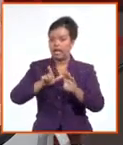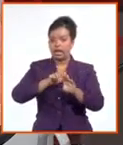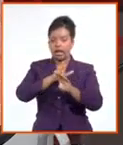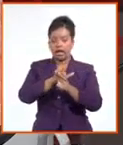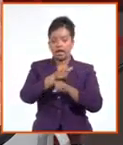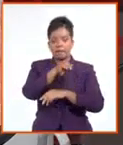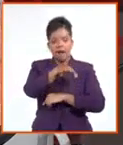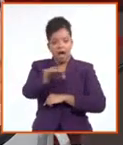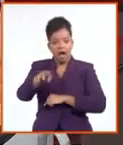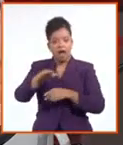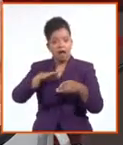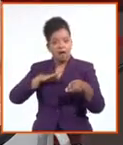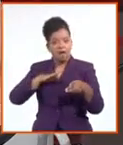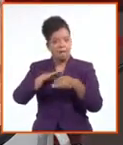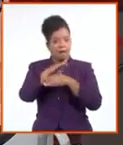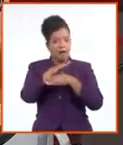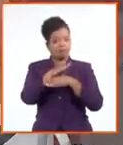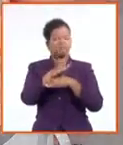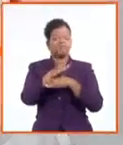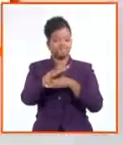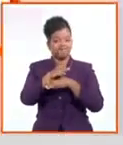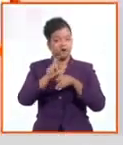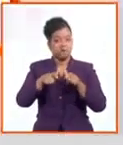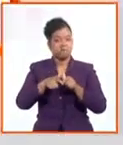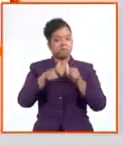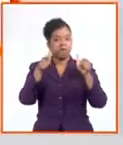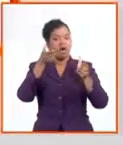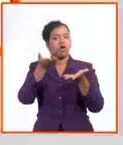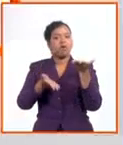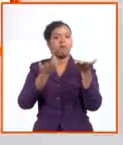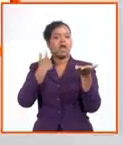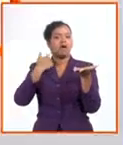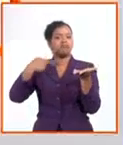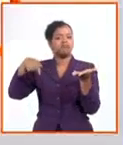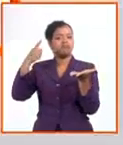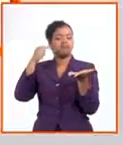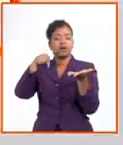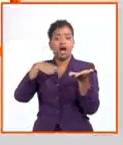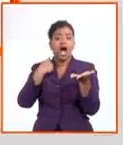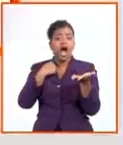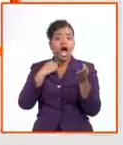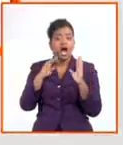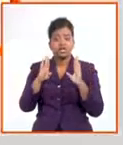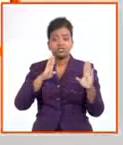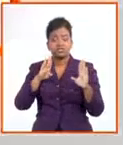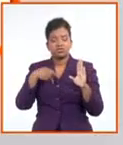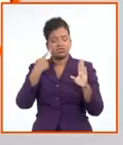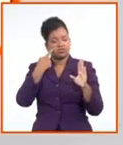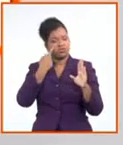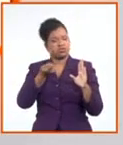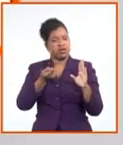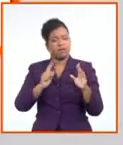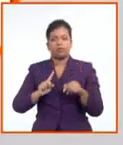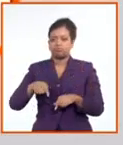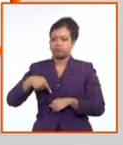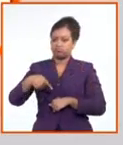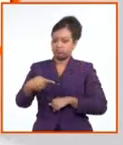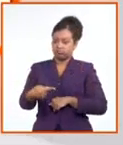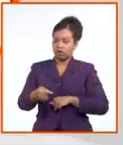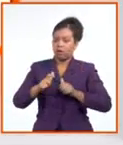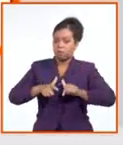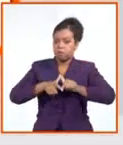ilegales del país por la vía marítima sin comparamos con años anteriores Este ha sido un año que paradóticamente ha ido creciendo esta